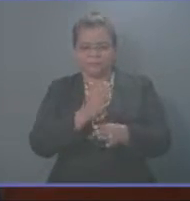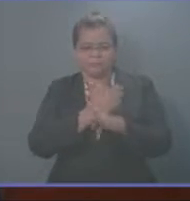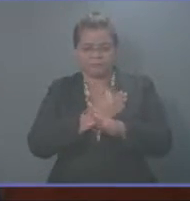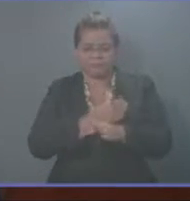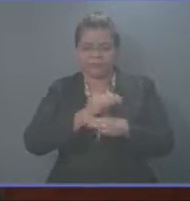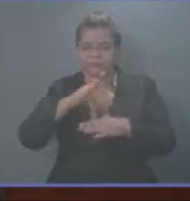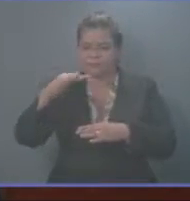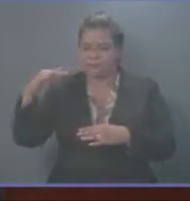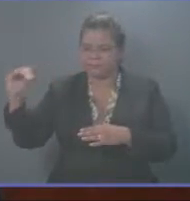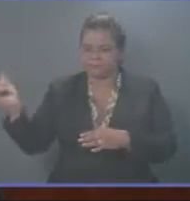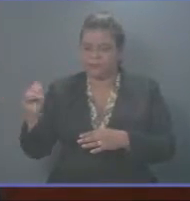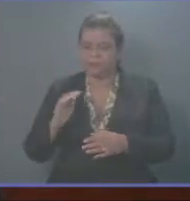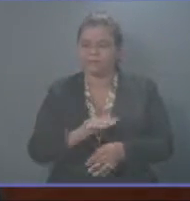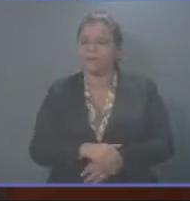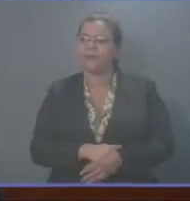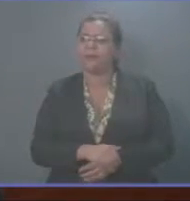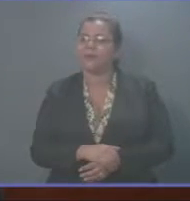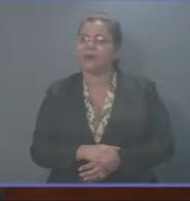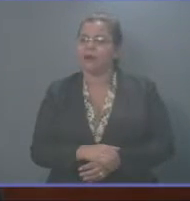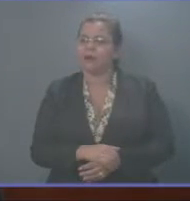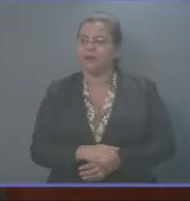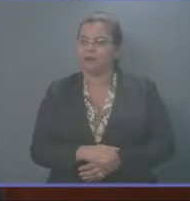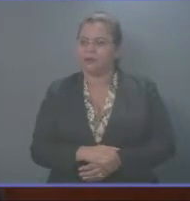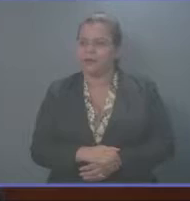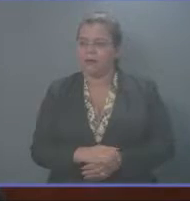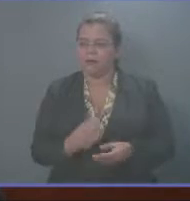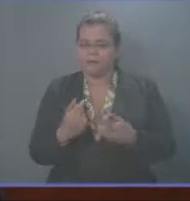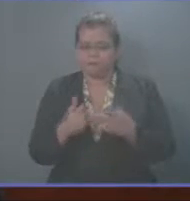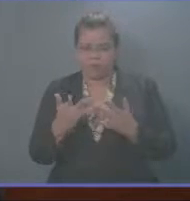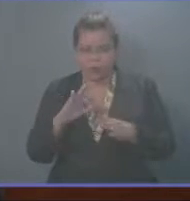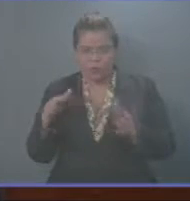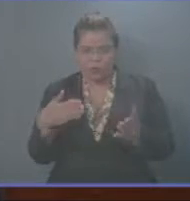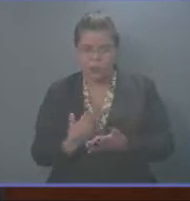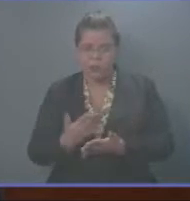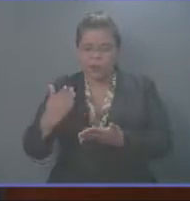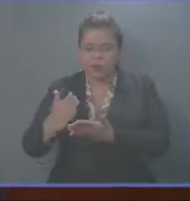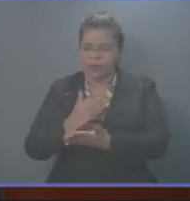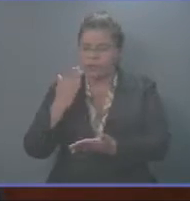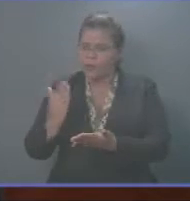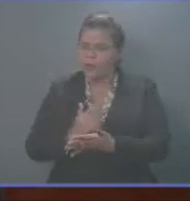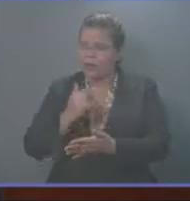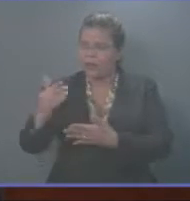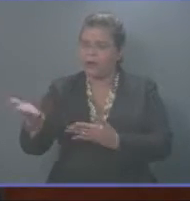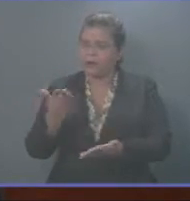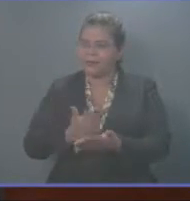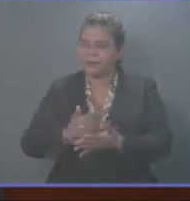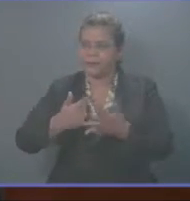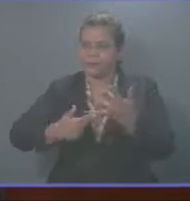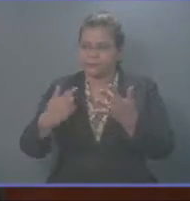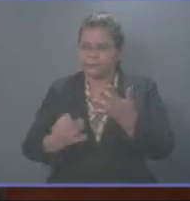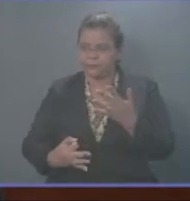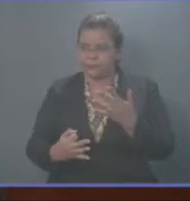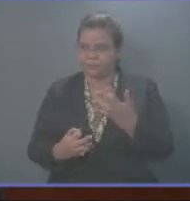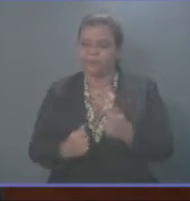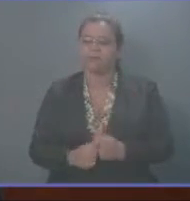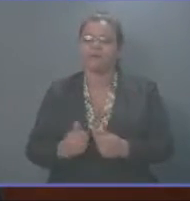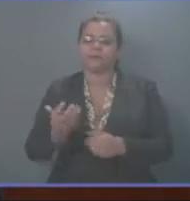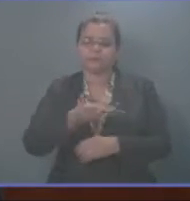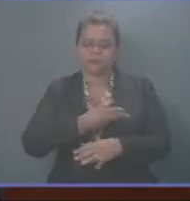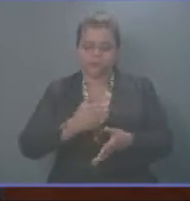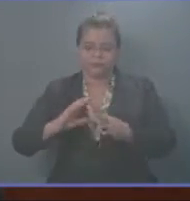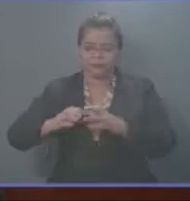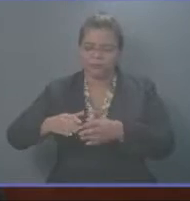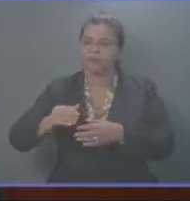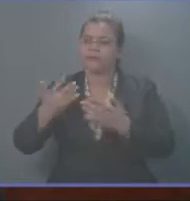de Justicia y Seguridad Pública. Luego del estudio y análisis de las iniciativas antes citadas, la Comisión